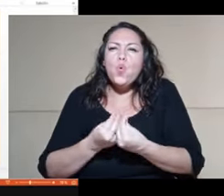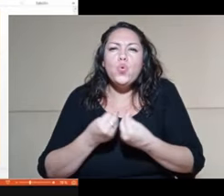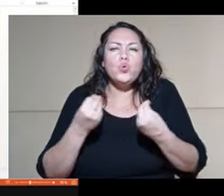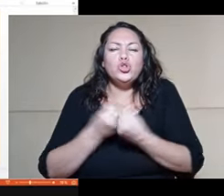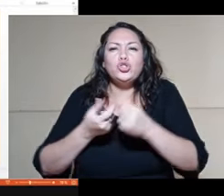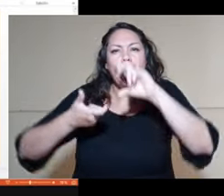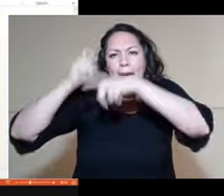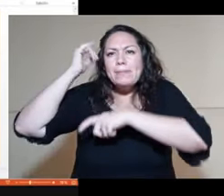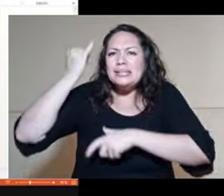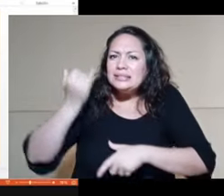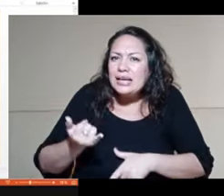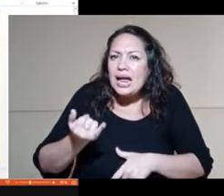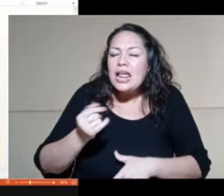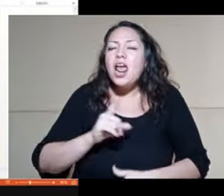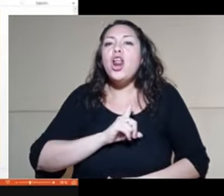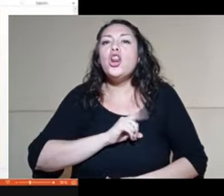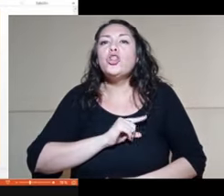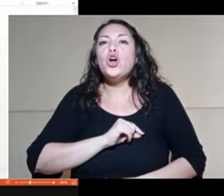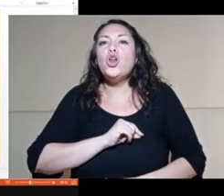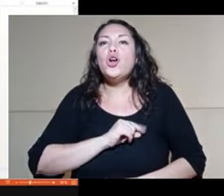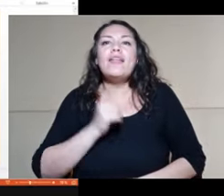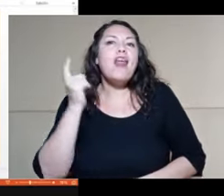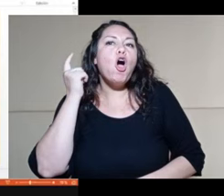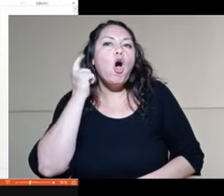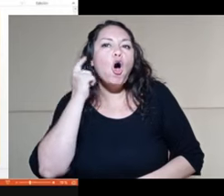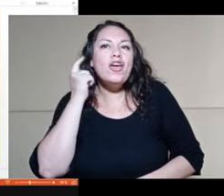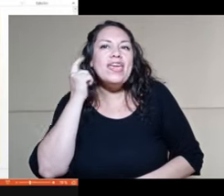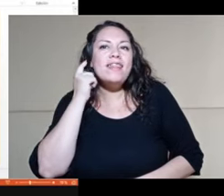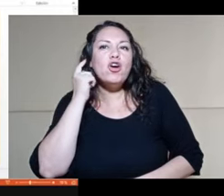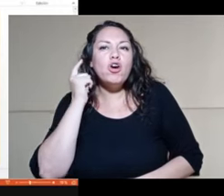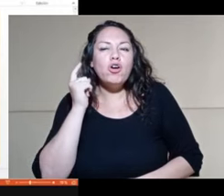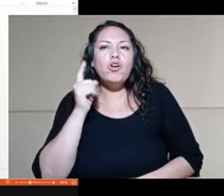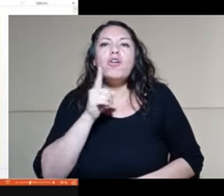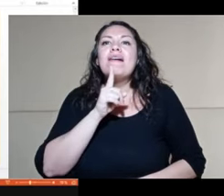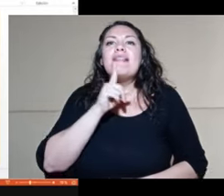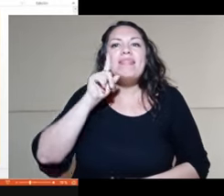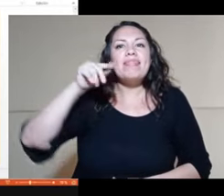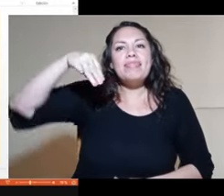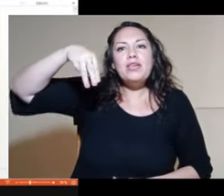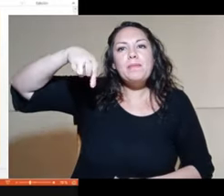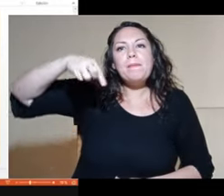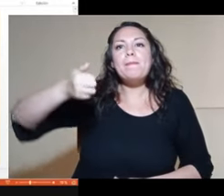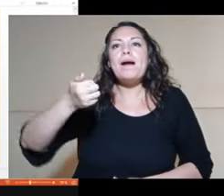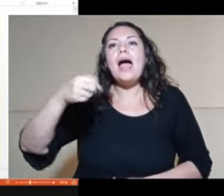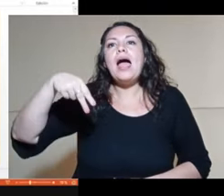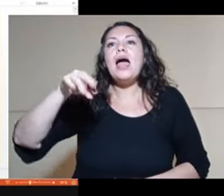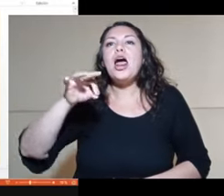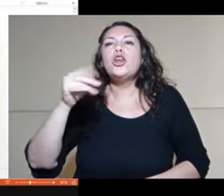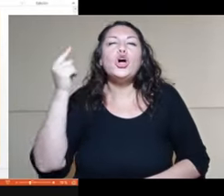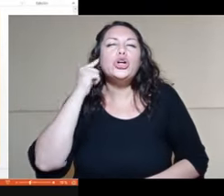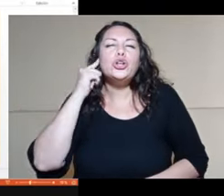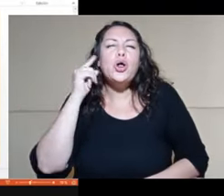porque somos seres humanos y todos hemos experimentado ese dolor alguna vez, es el dolor del tímpano. El tímpano es un órgano que duele muchísimo, por